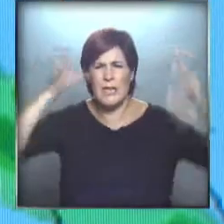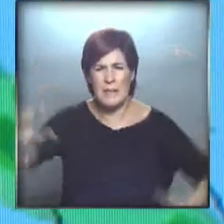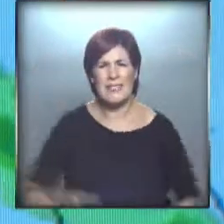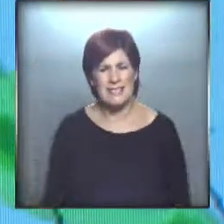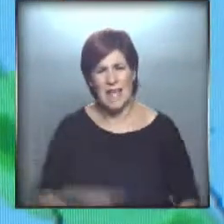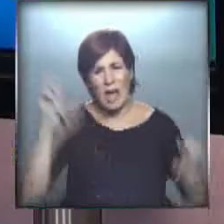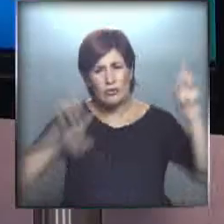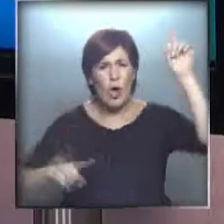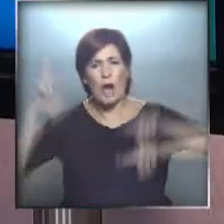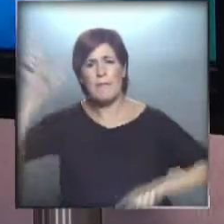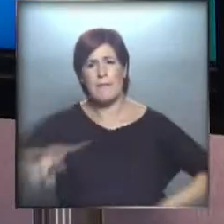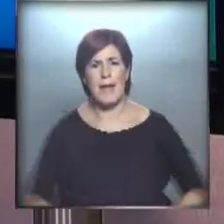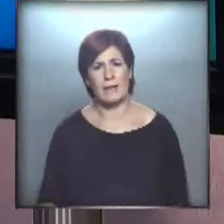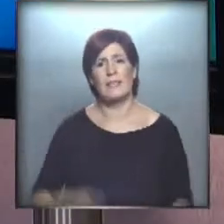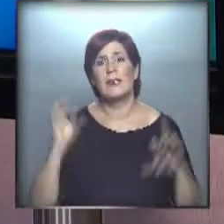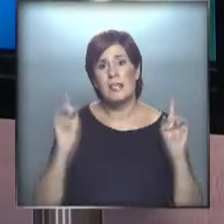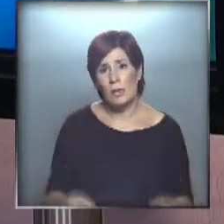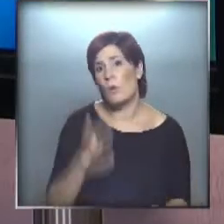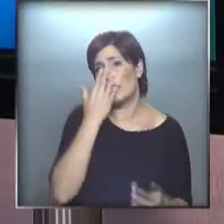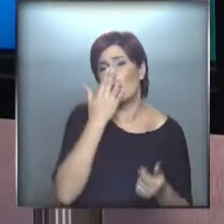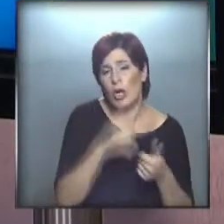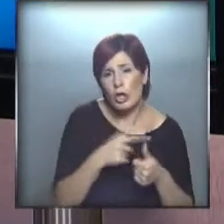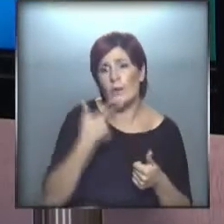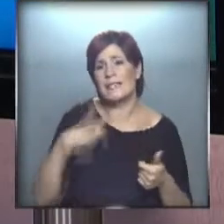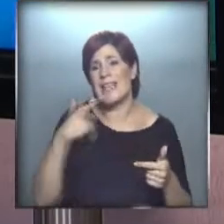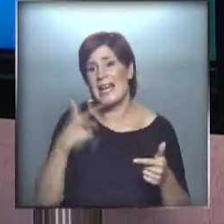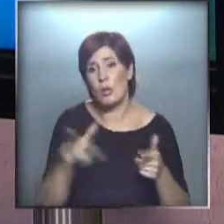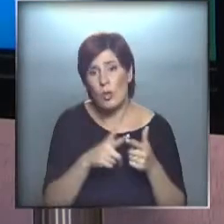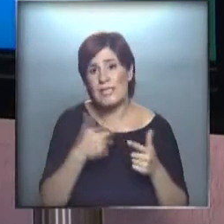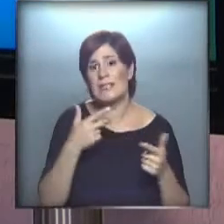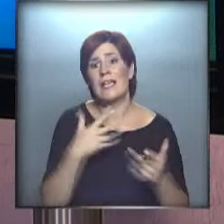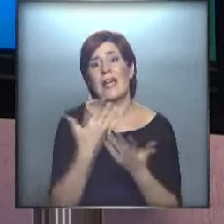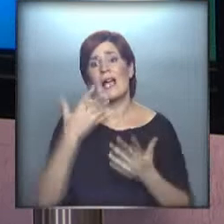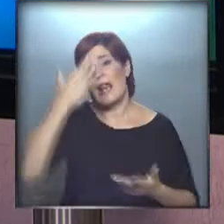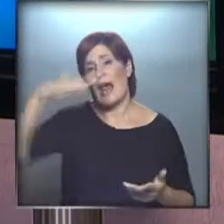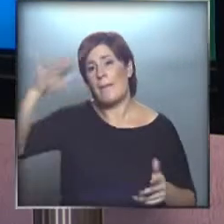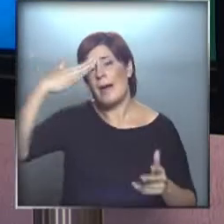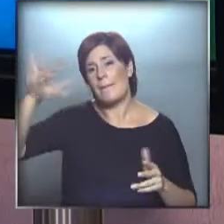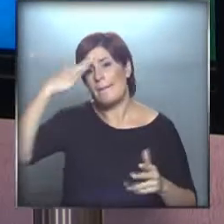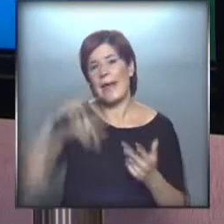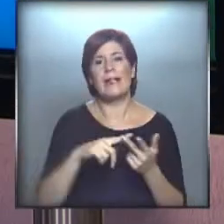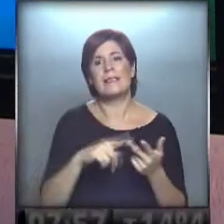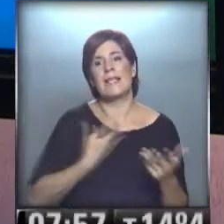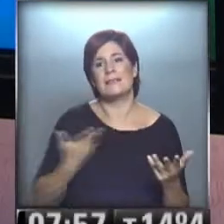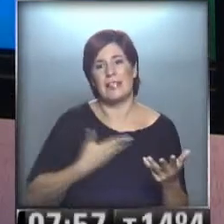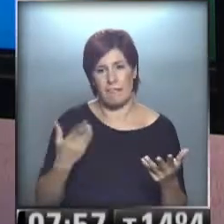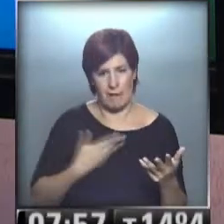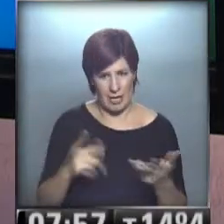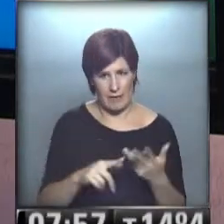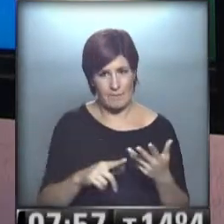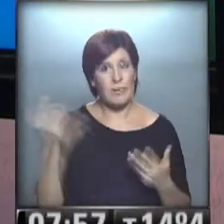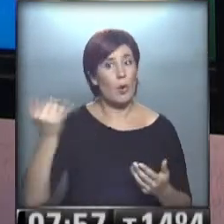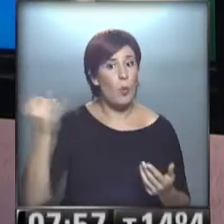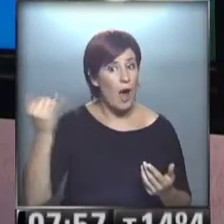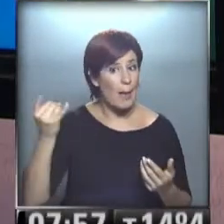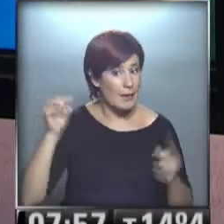lluvias y tormentas. Lo mismo en la provincia de Córdoba, San Luis, Santa Rosa y el centro y sur de Santa Fe. Recordamos el día, el jueves es